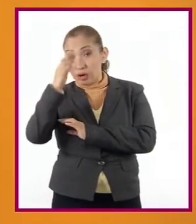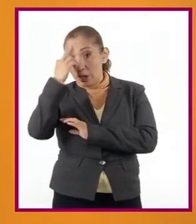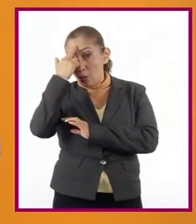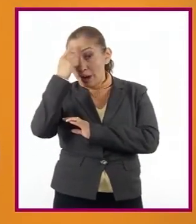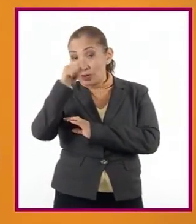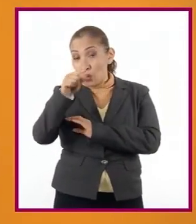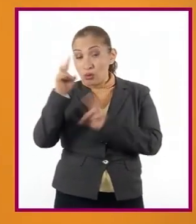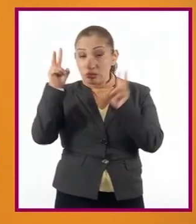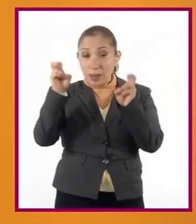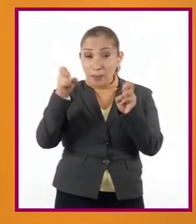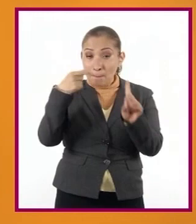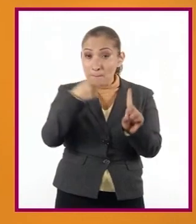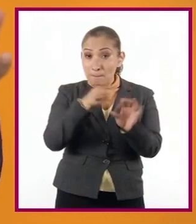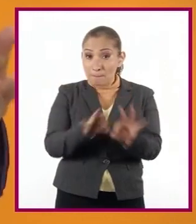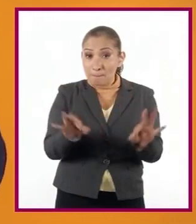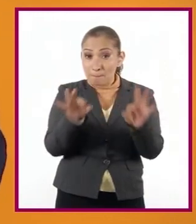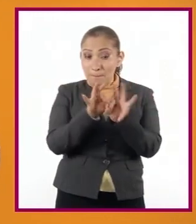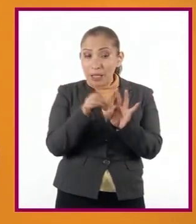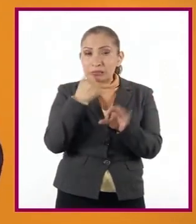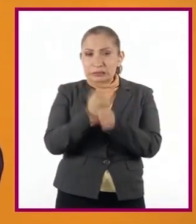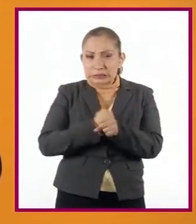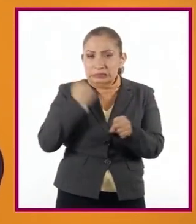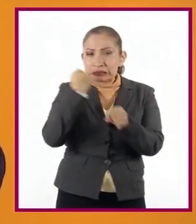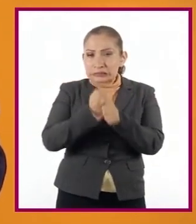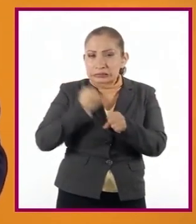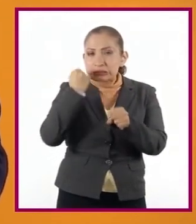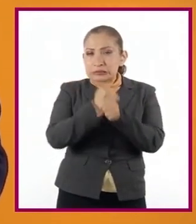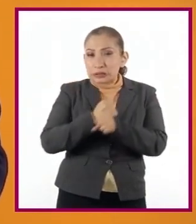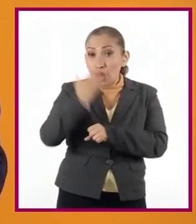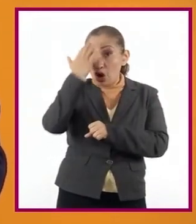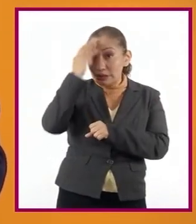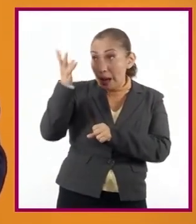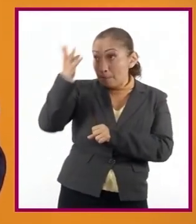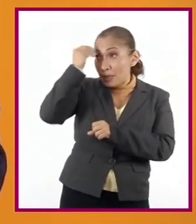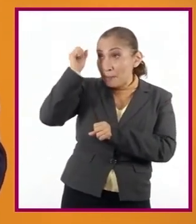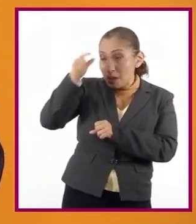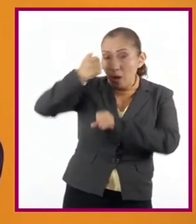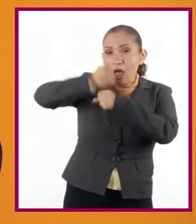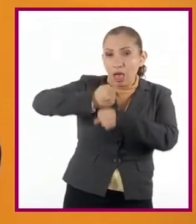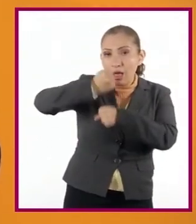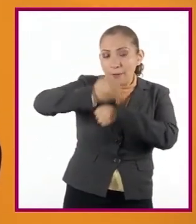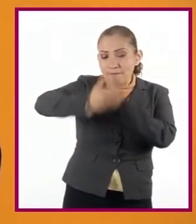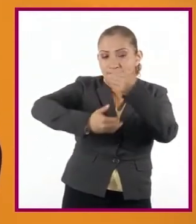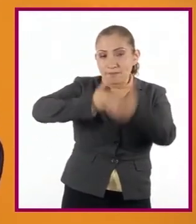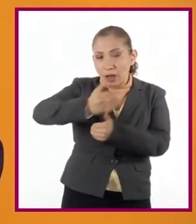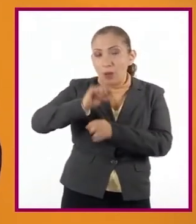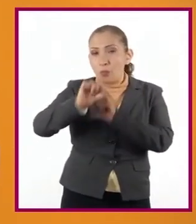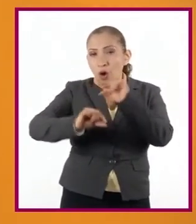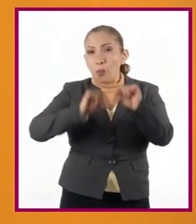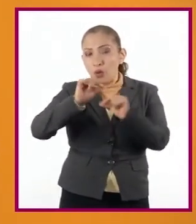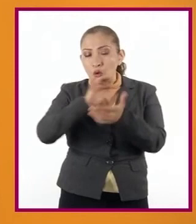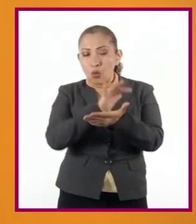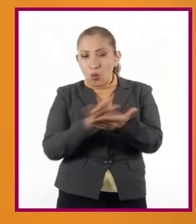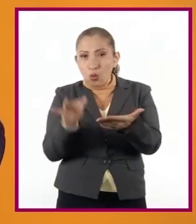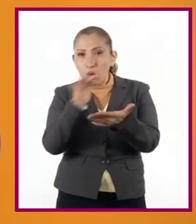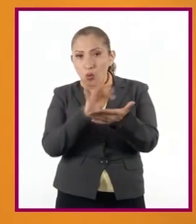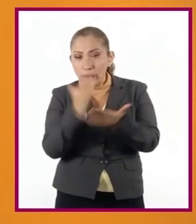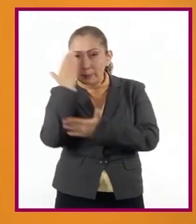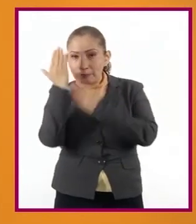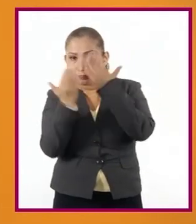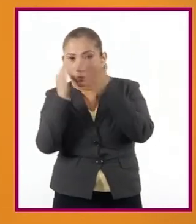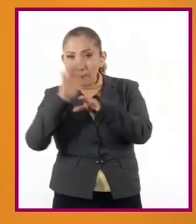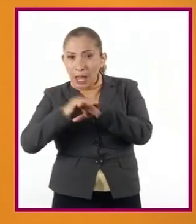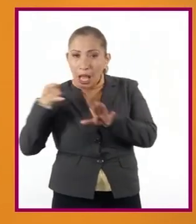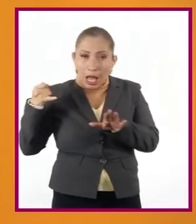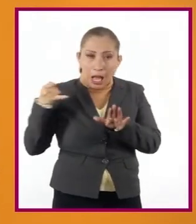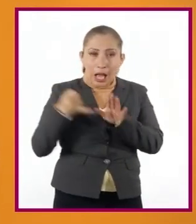aspectos más importantes es practicar todos los conocimientos adquiridos. Conforme vayan leyendo y estudiando más